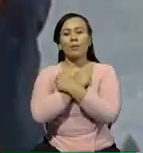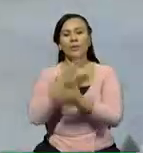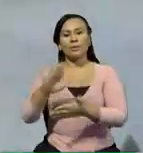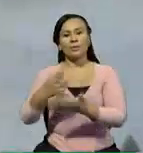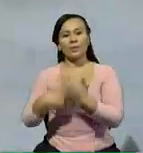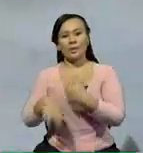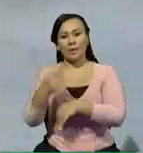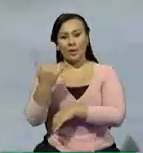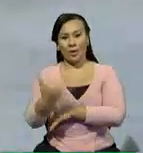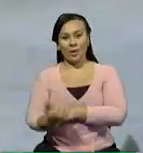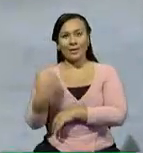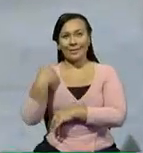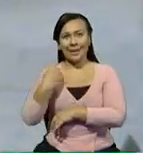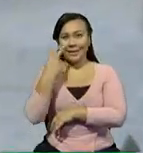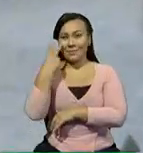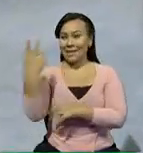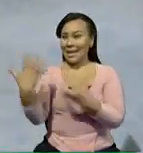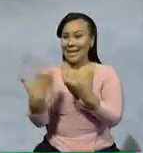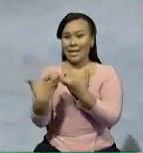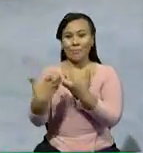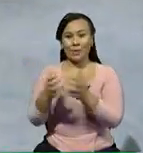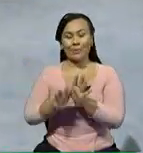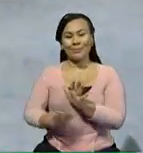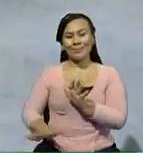Hoy ya cuenta con un equipo.